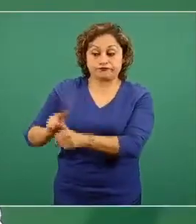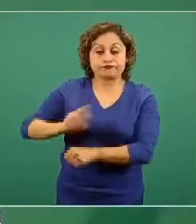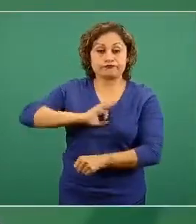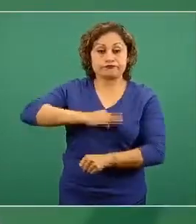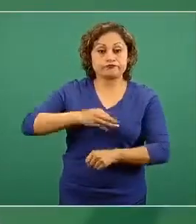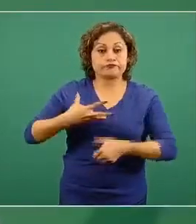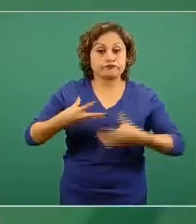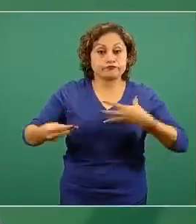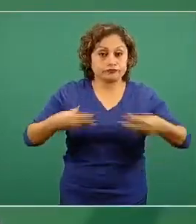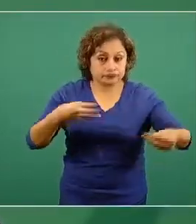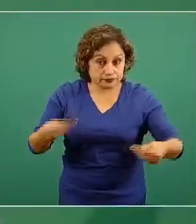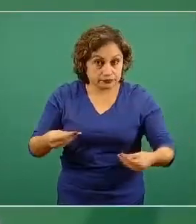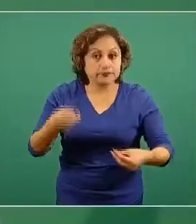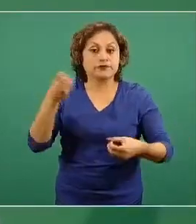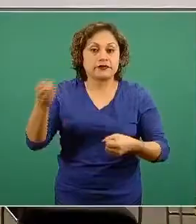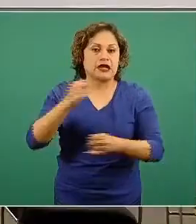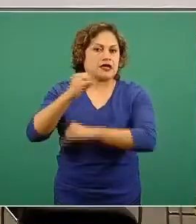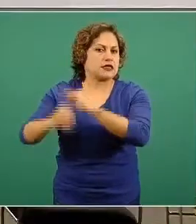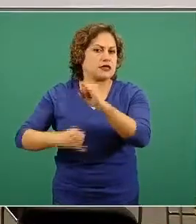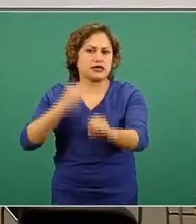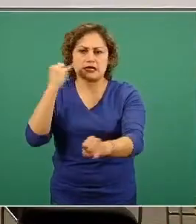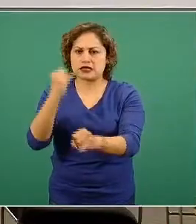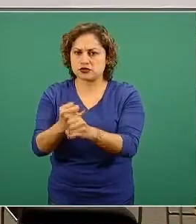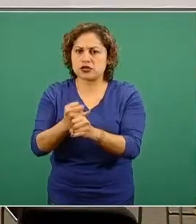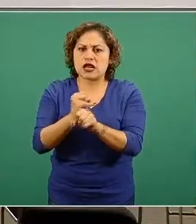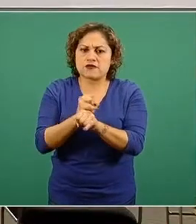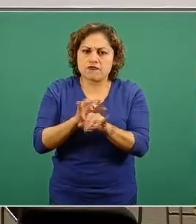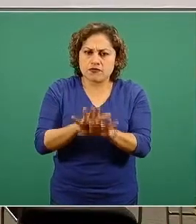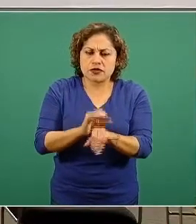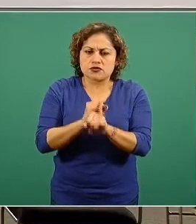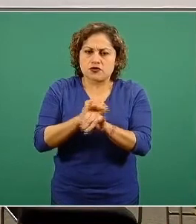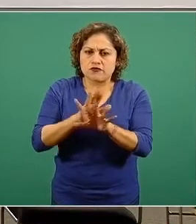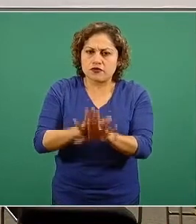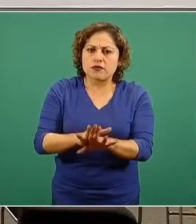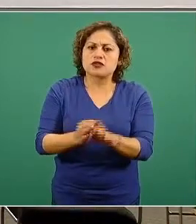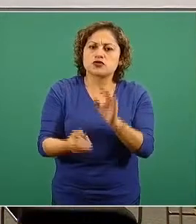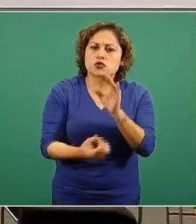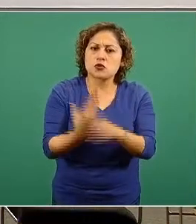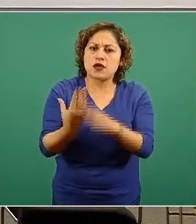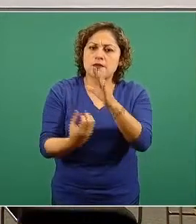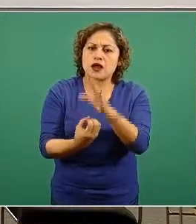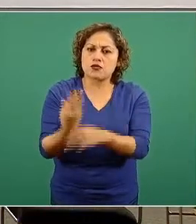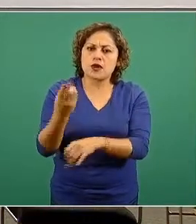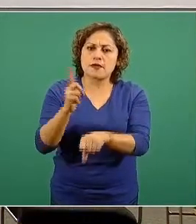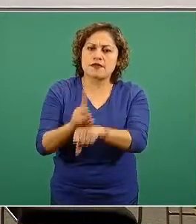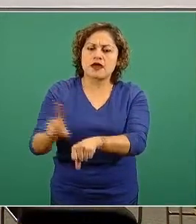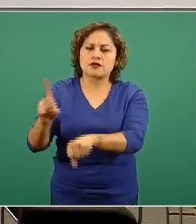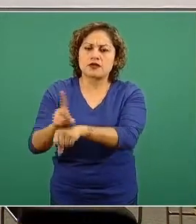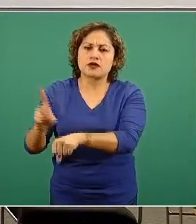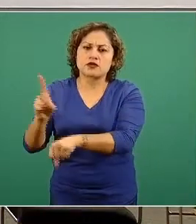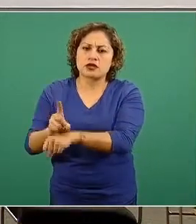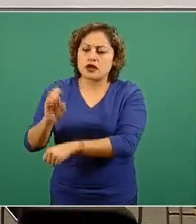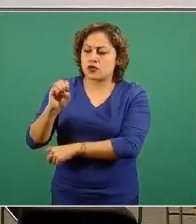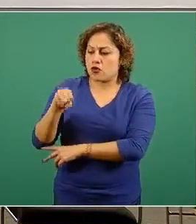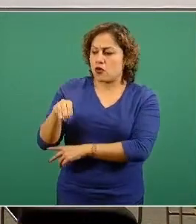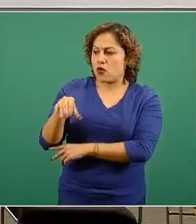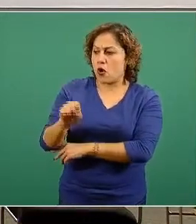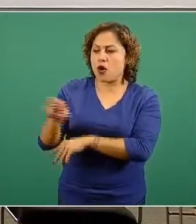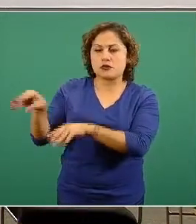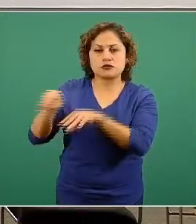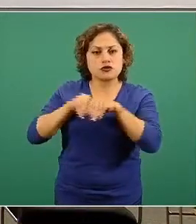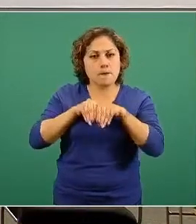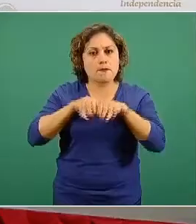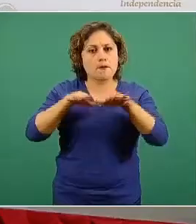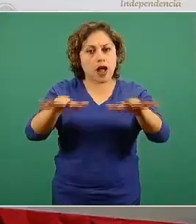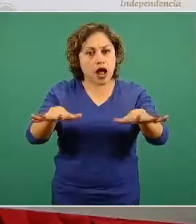Reglamento Sanitario Internacional, recibe todos los días las actualizaciones que la Organización Mundial de la Salud envía por estos medios